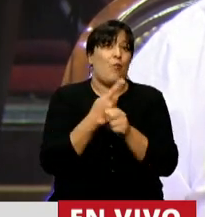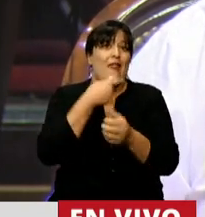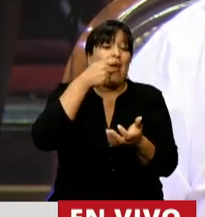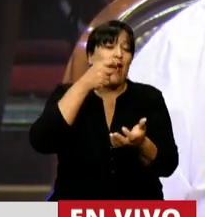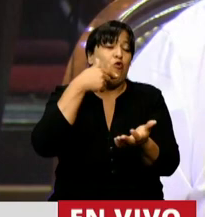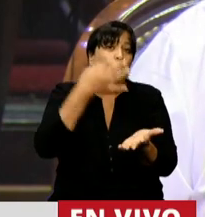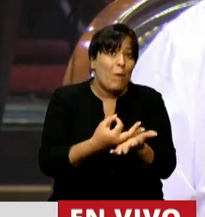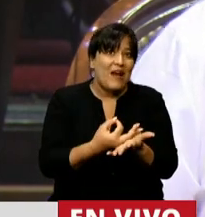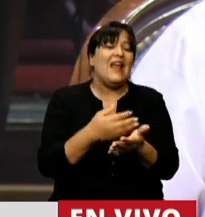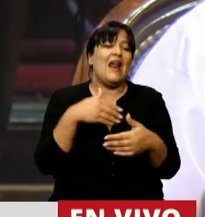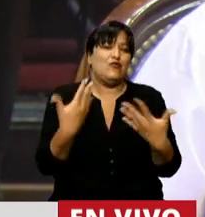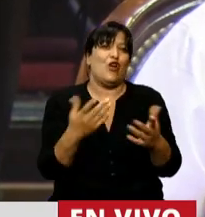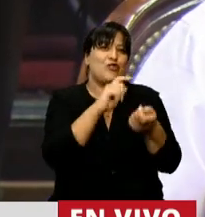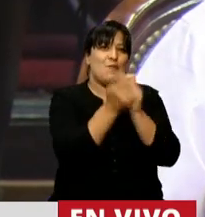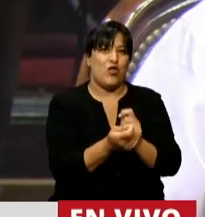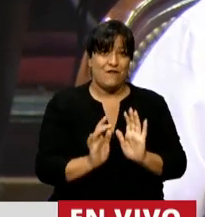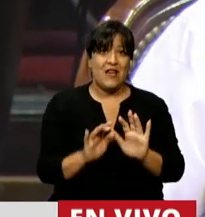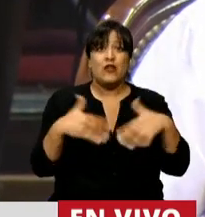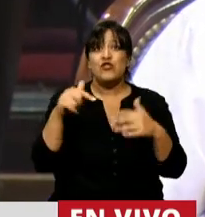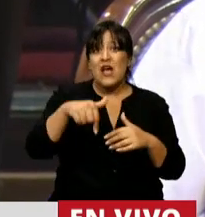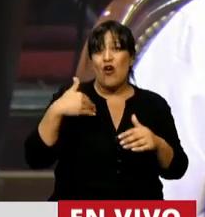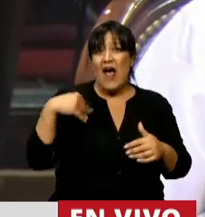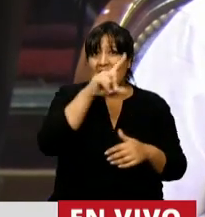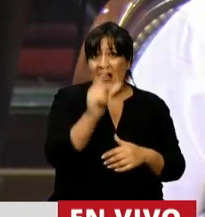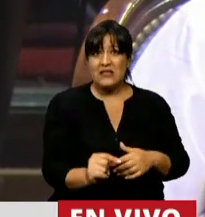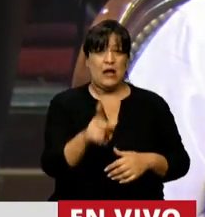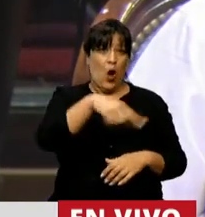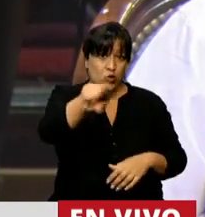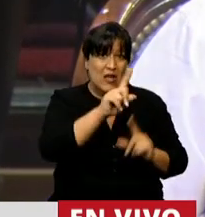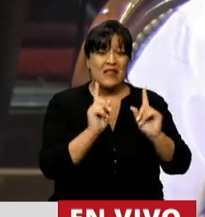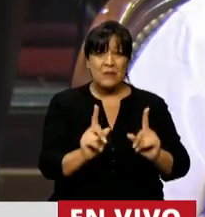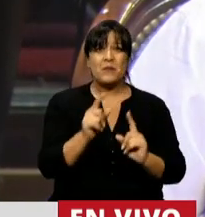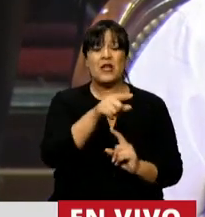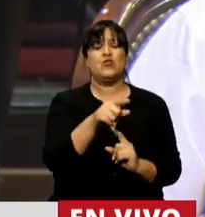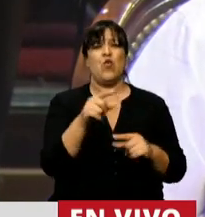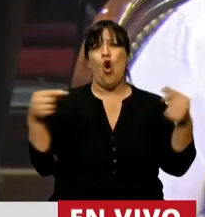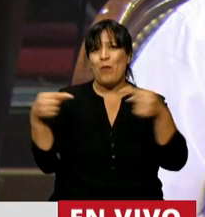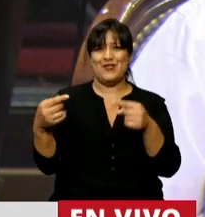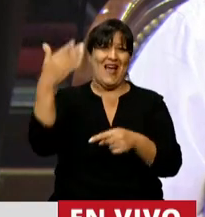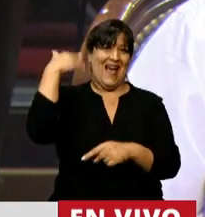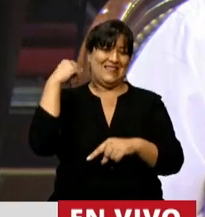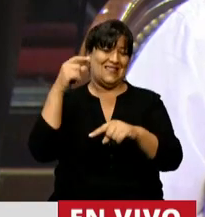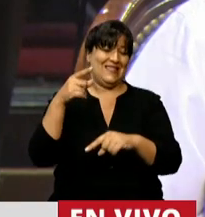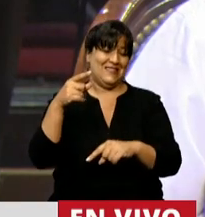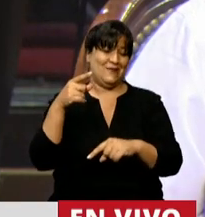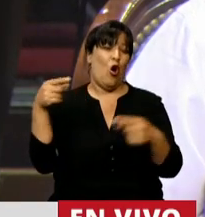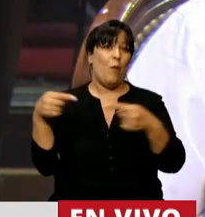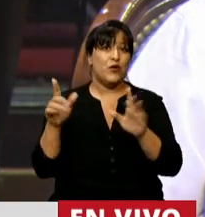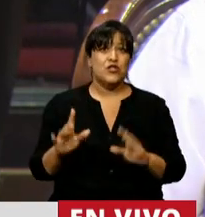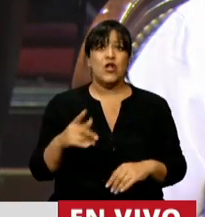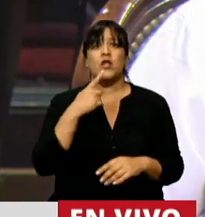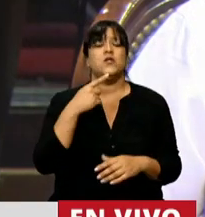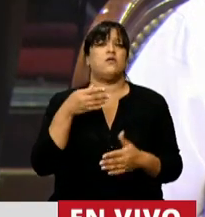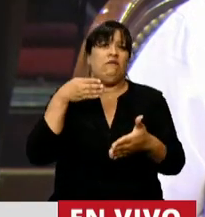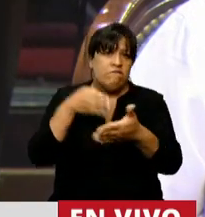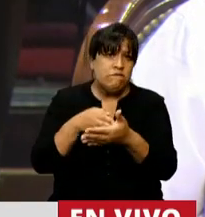que ahora Argentina, con ustedes al volante, que eran los opositores en aquel momento, tropezamos